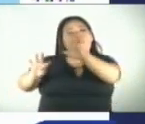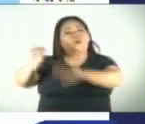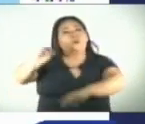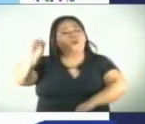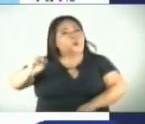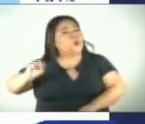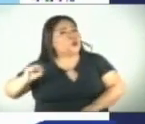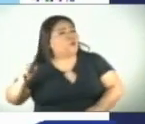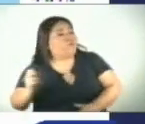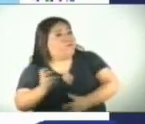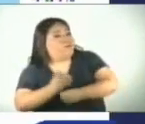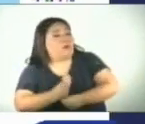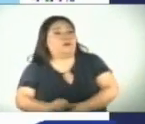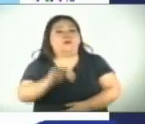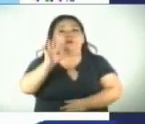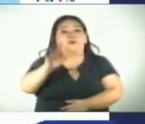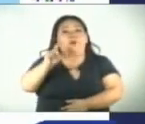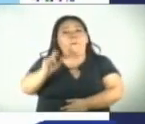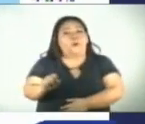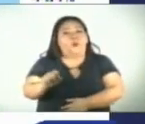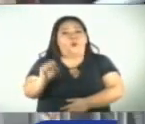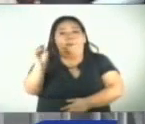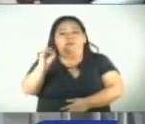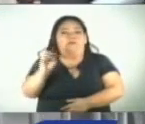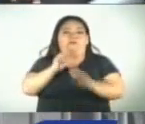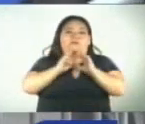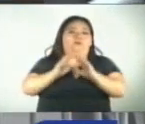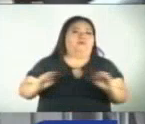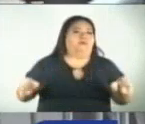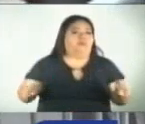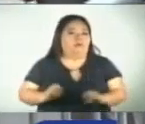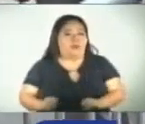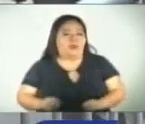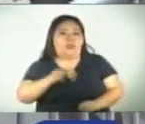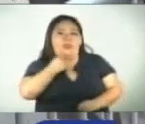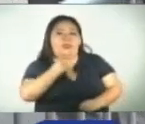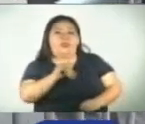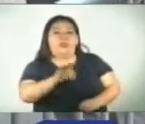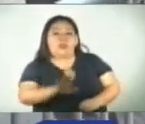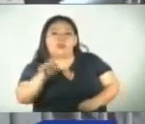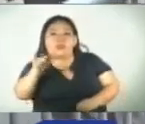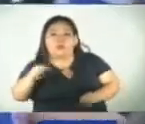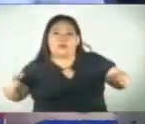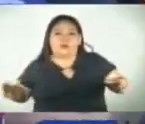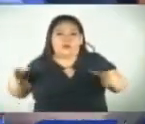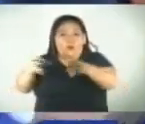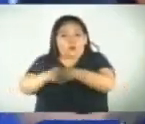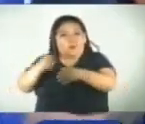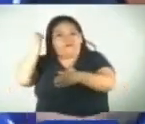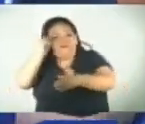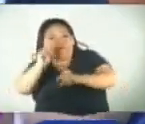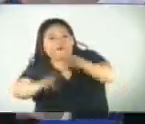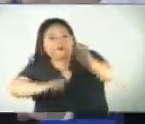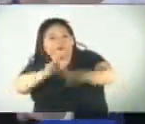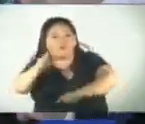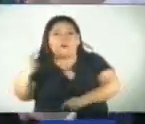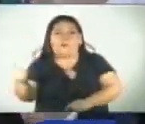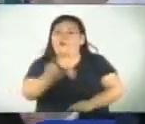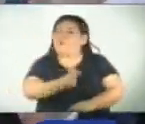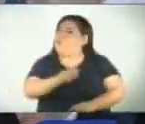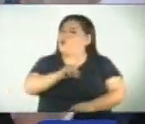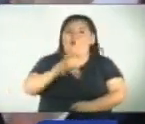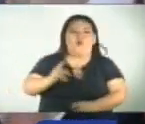un 5% no respondió. Según este consorcio de observación electoral, los salvadoreños desconfían de estos